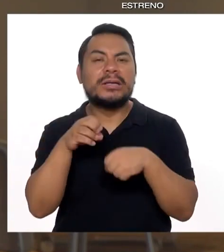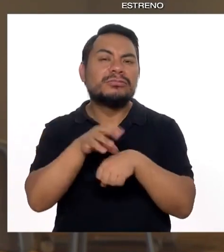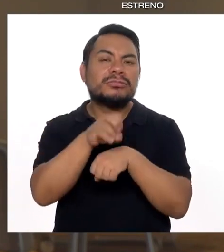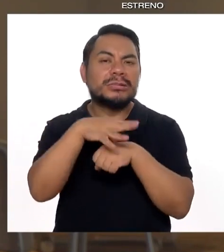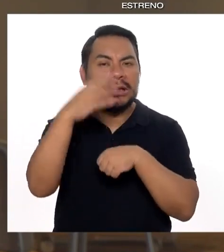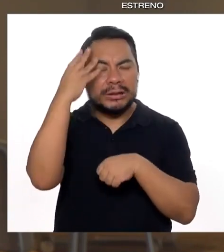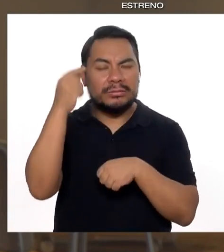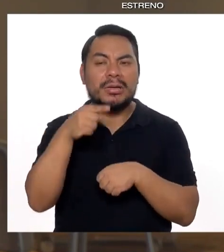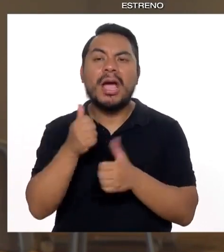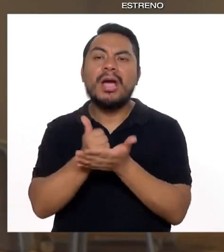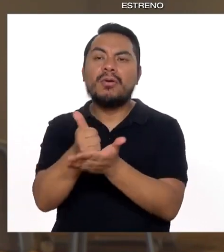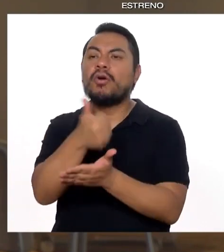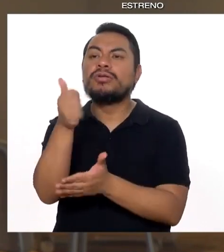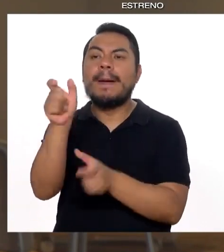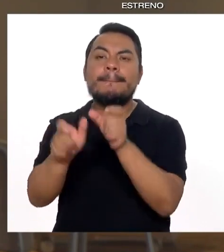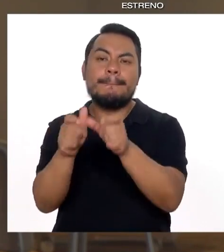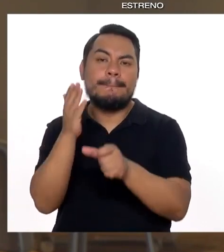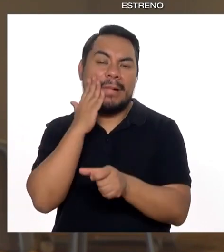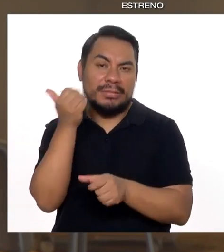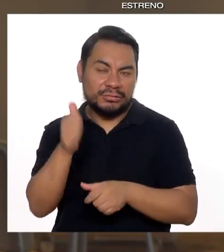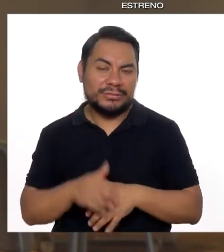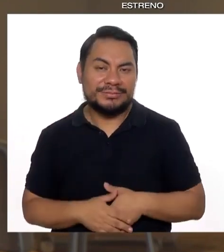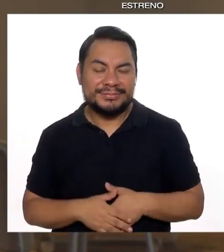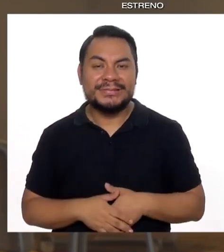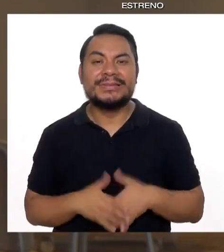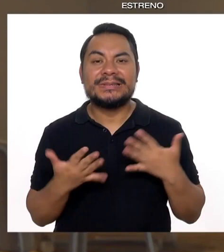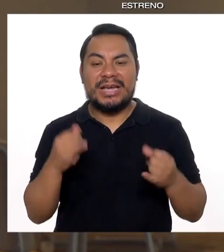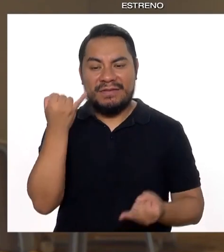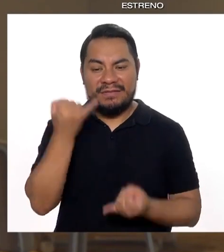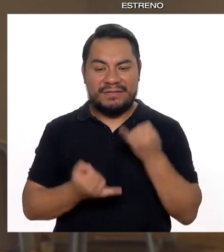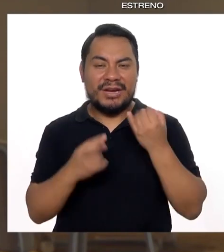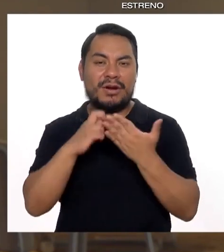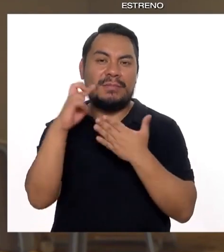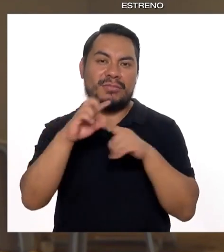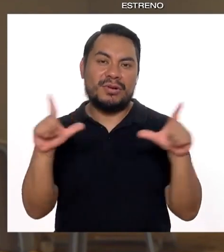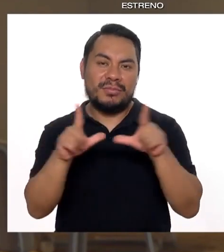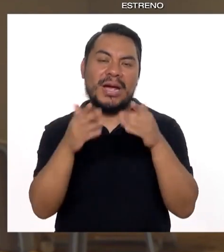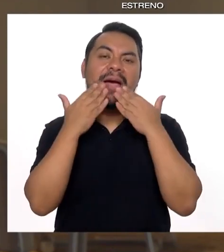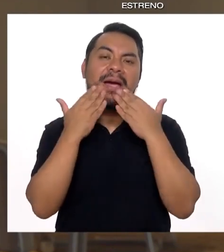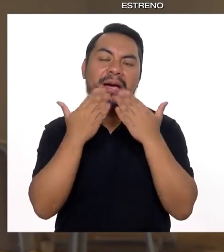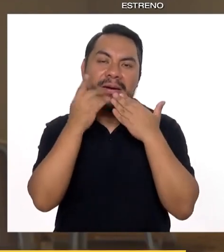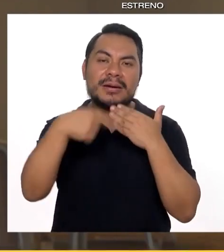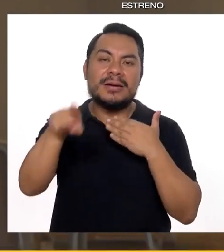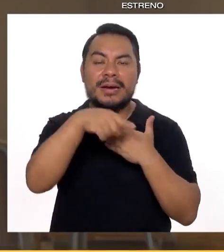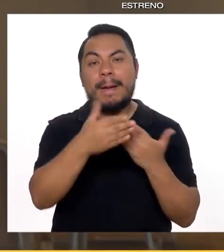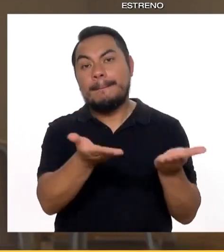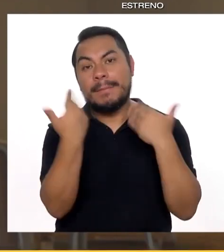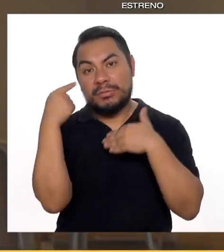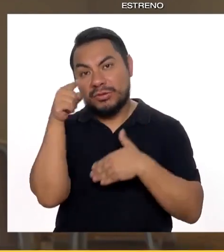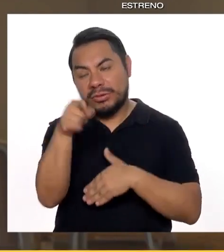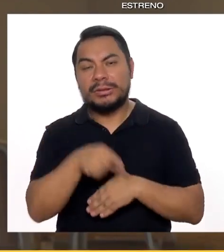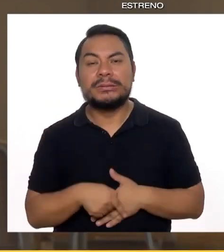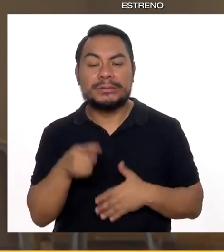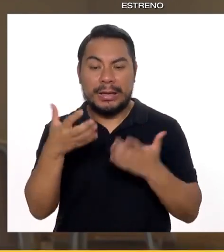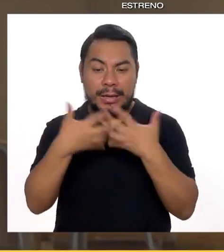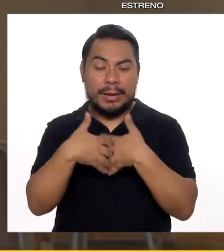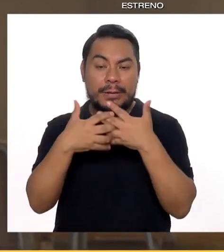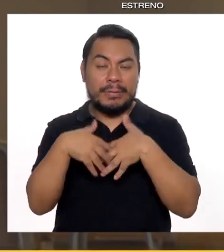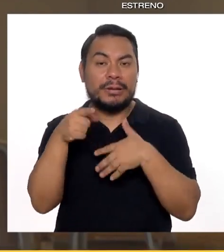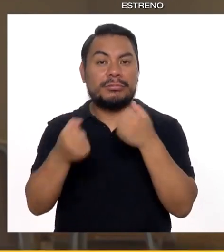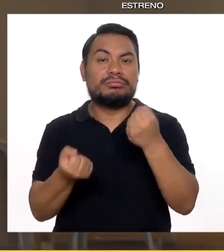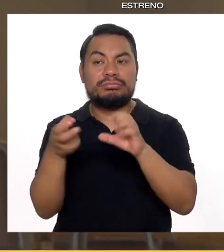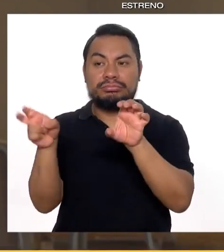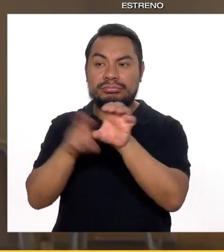que ayudan a otras madres azules. Y así llegamos al final del programa. Agradecemos a Vamos por Ti, una empresa